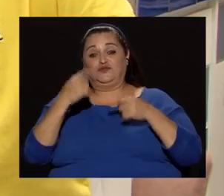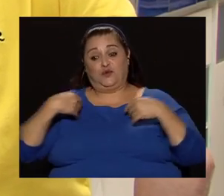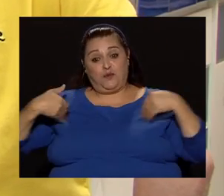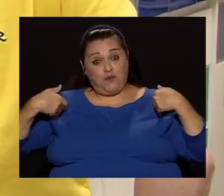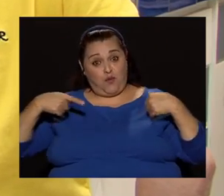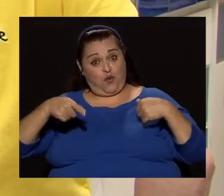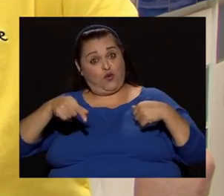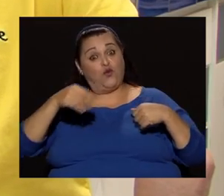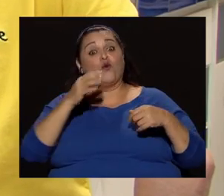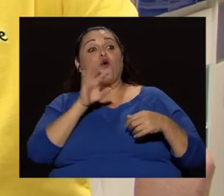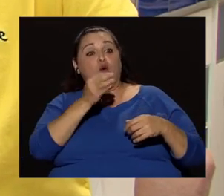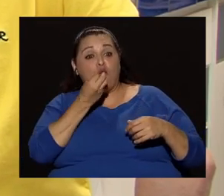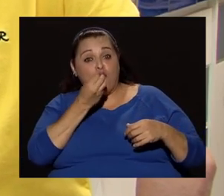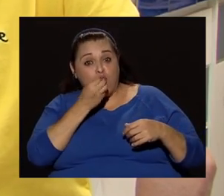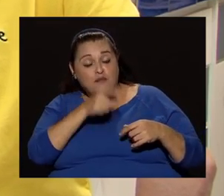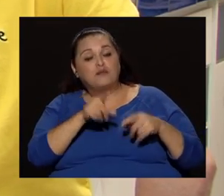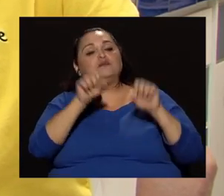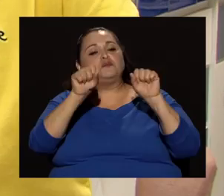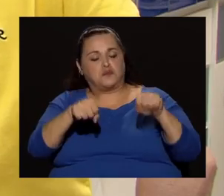diferentes concentraciones